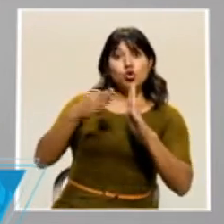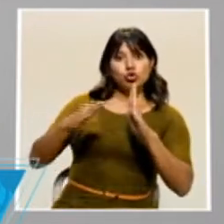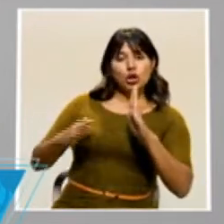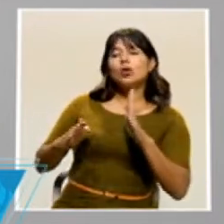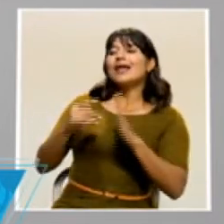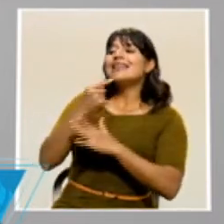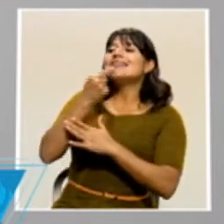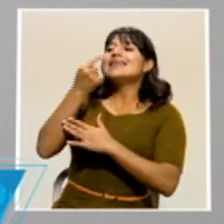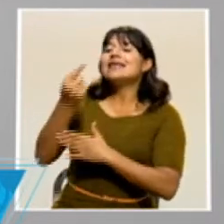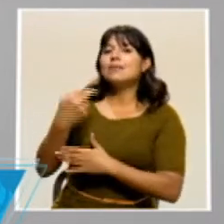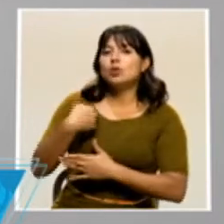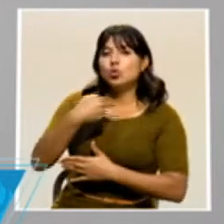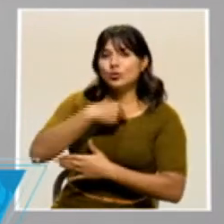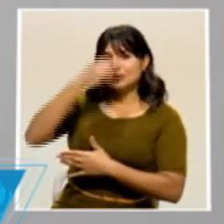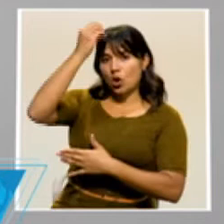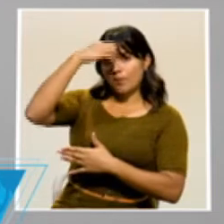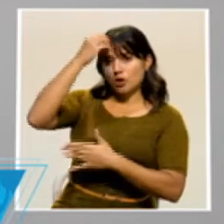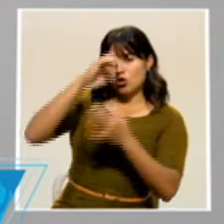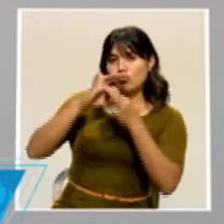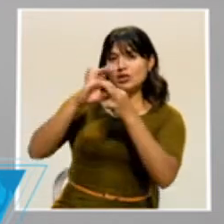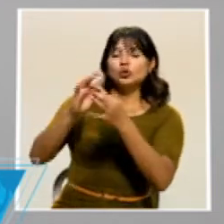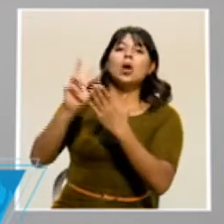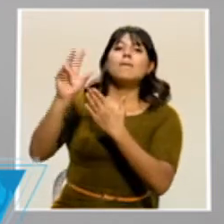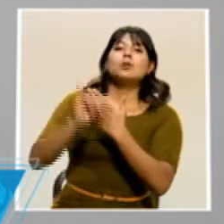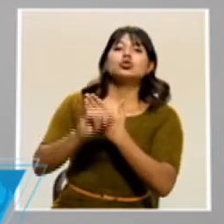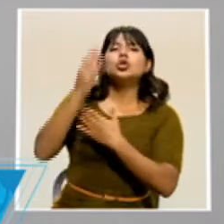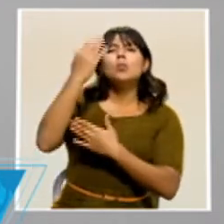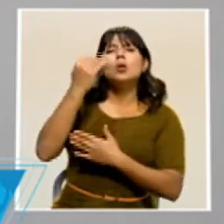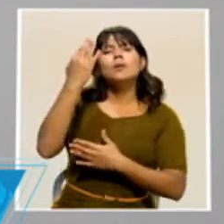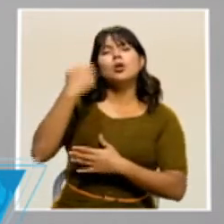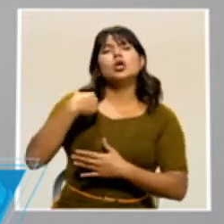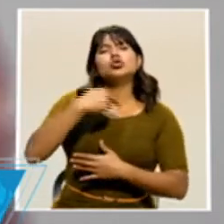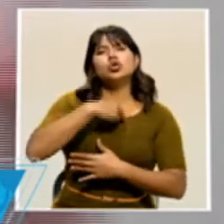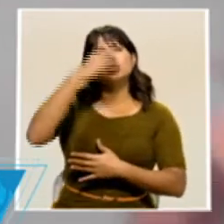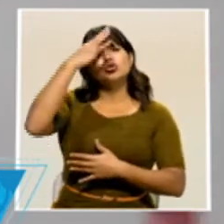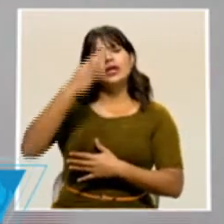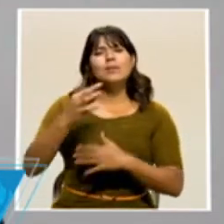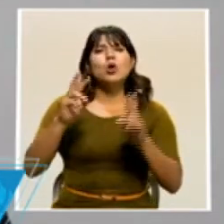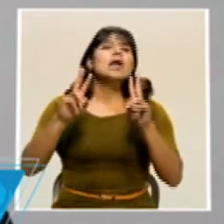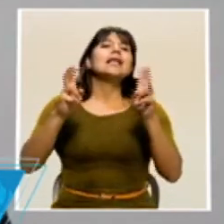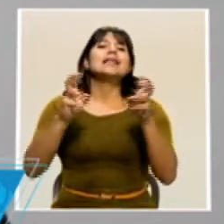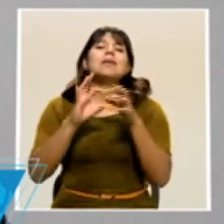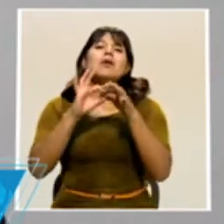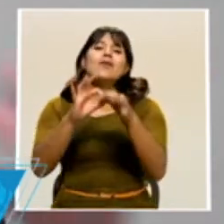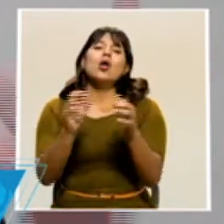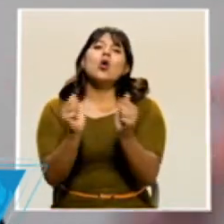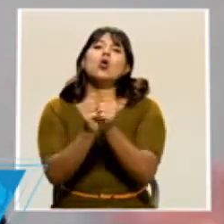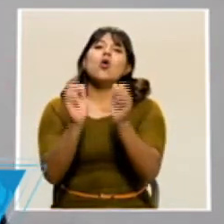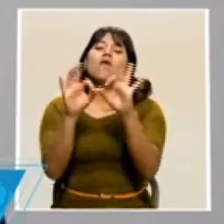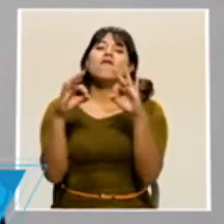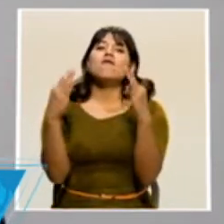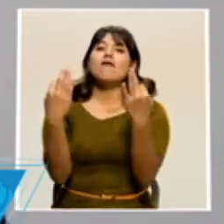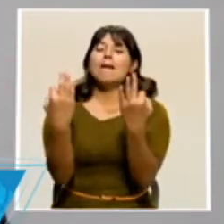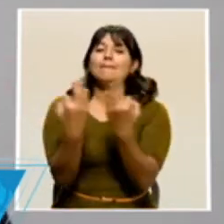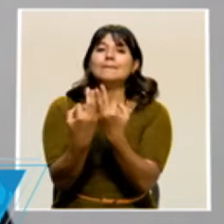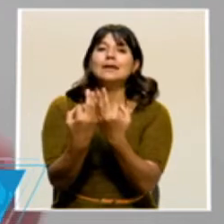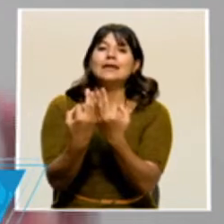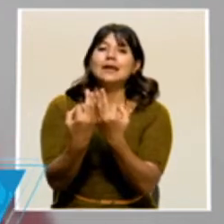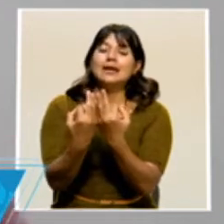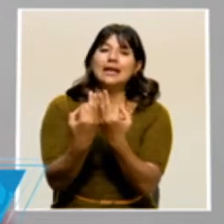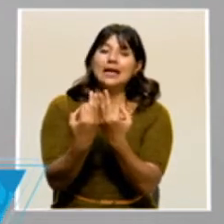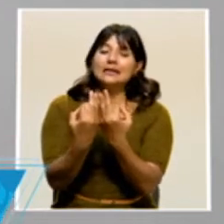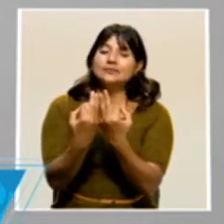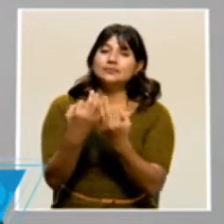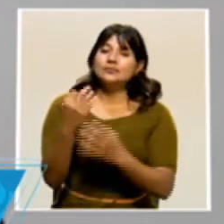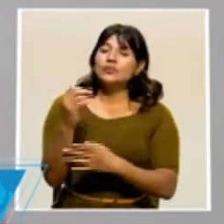proyecto porque consideramos que el tema de las familias no difiere mucho del tema de los subregímenes que hay